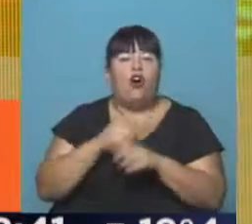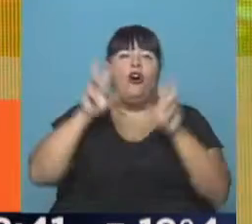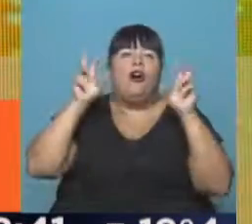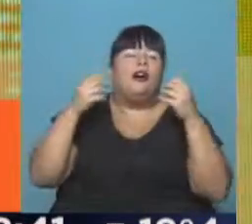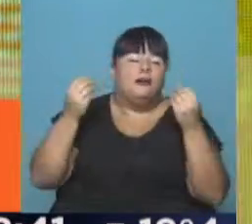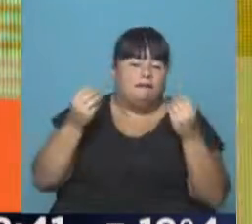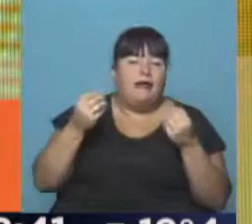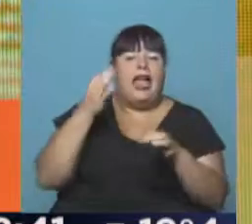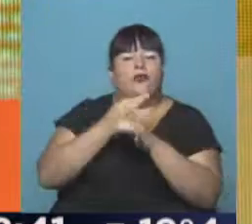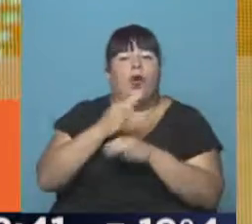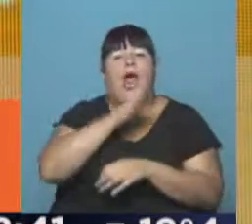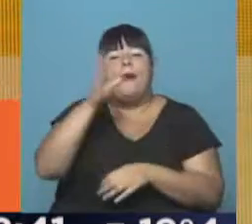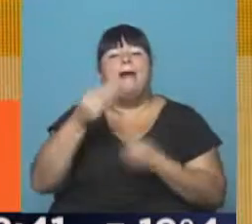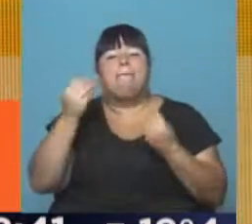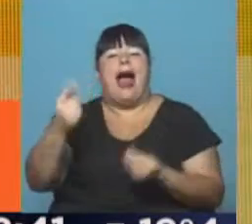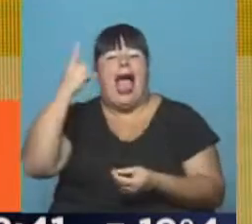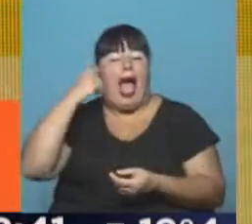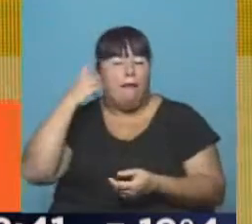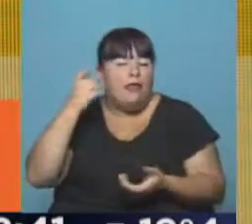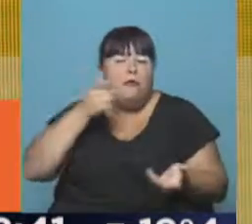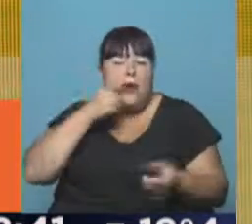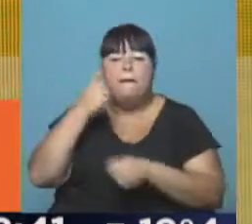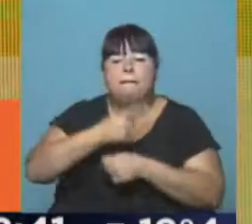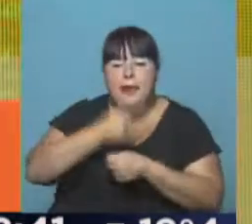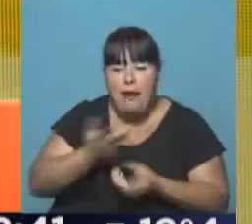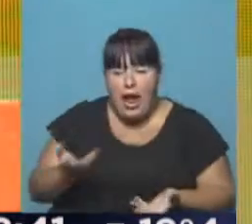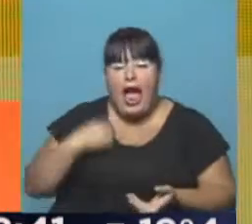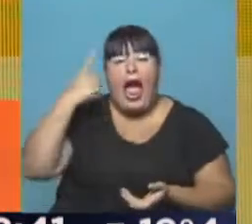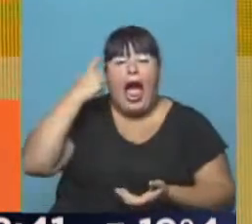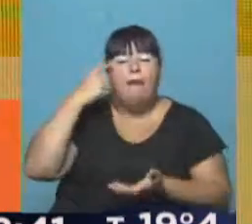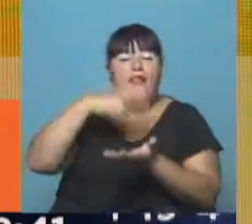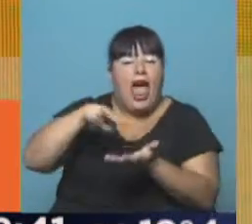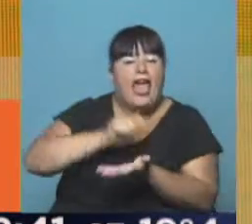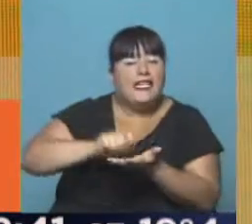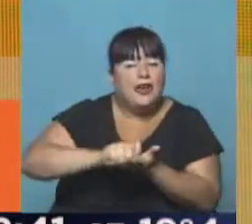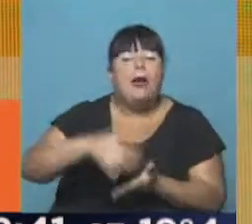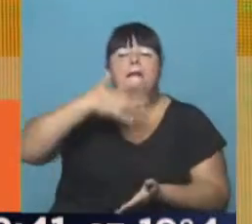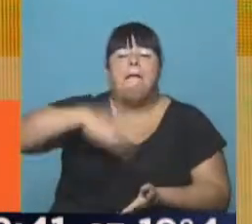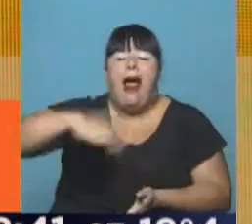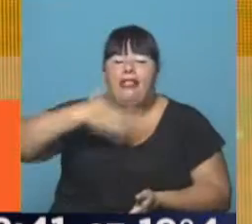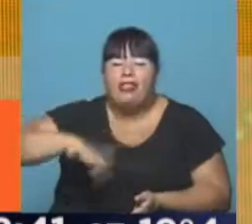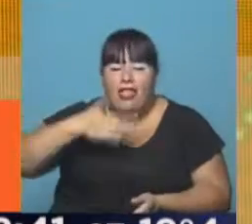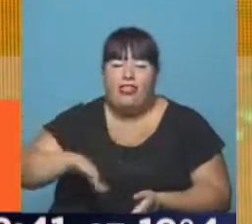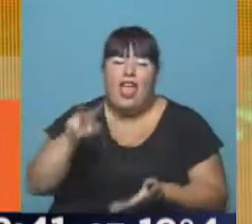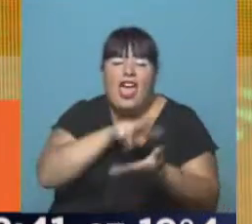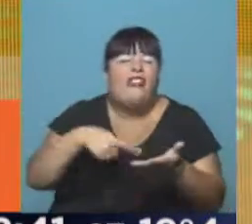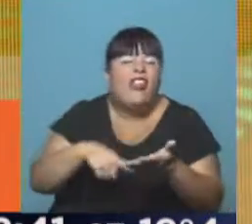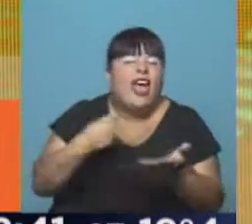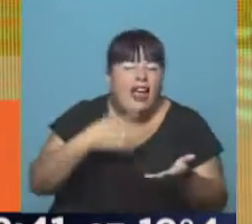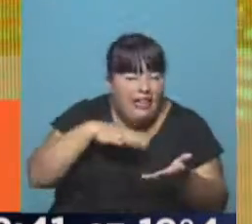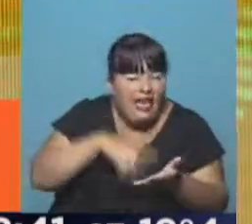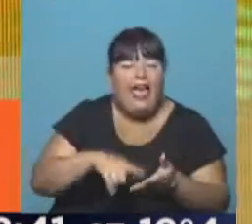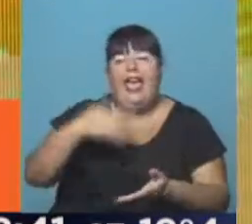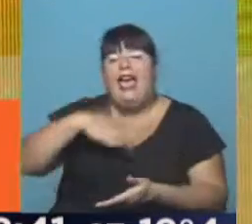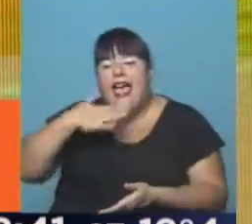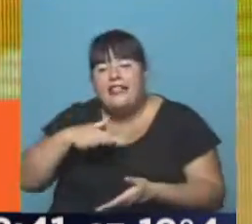de a la escuela tenemos que ir a aprender, por ejemplo, primaria, aprender a leer y escribir, a comprender lo que se lee, a